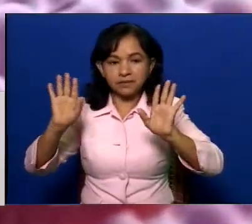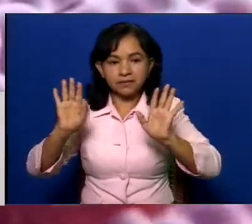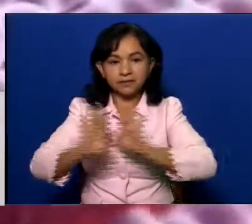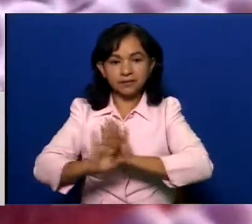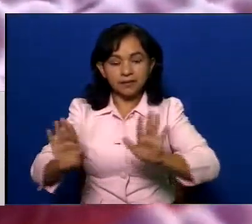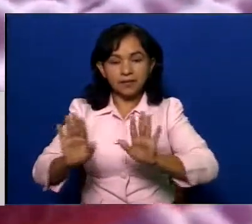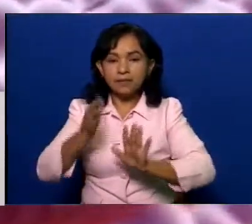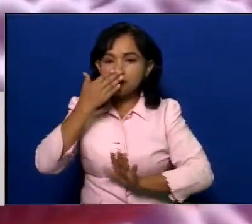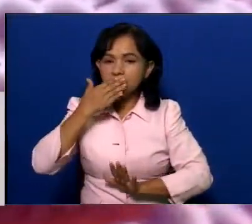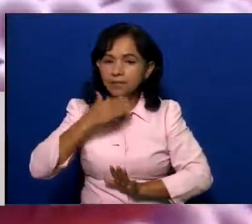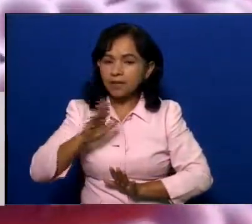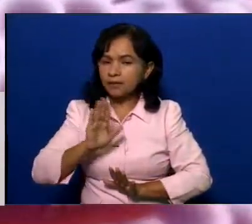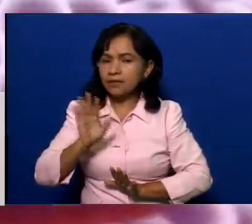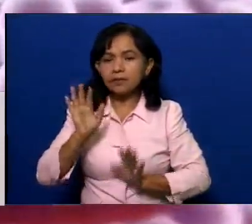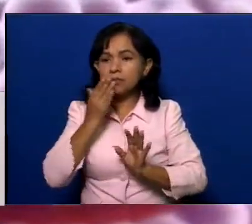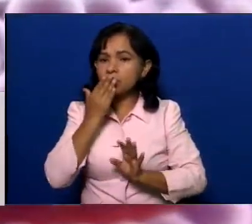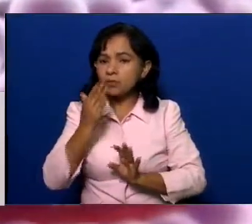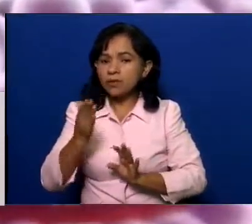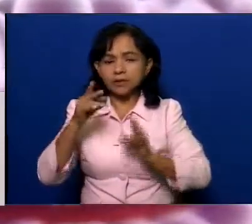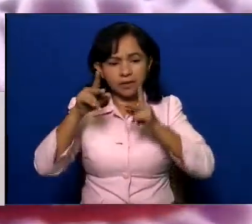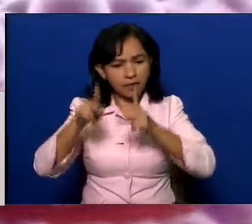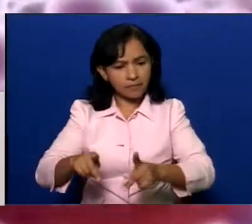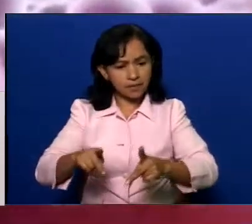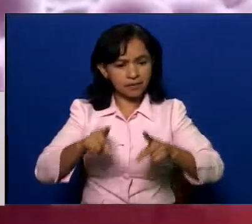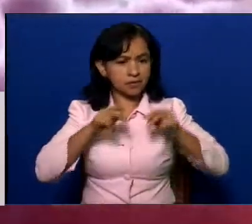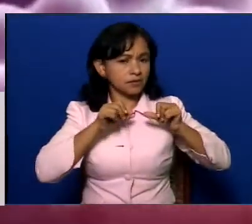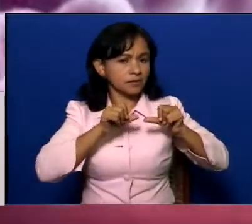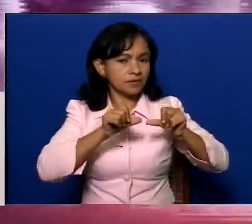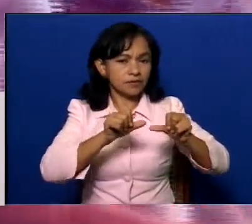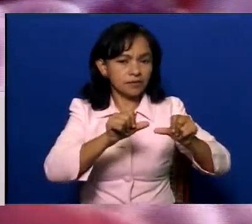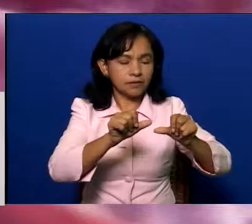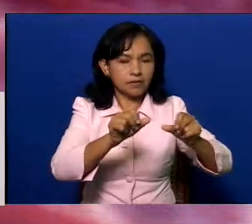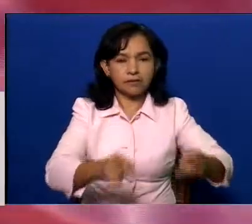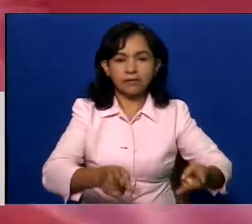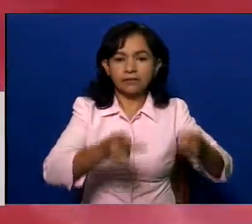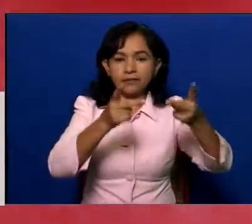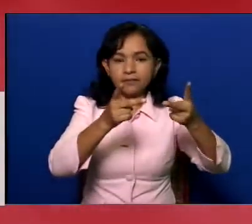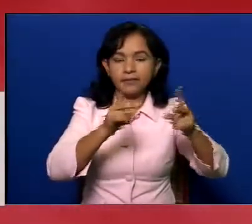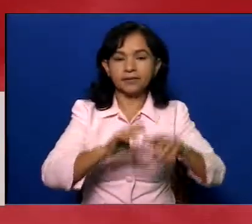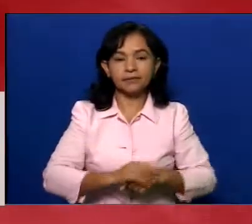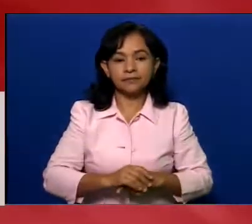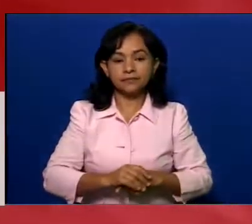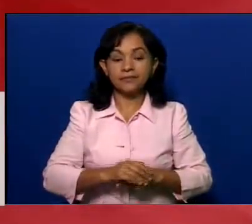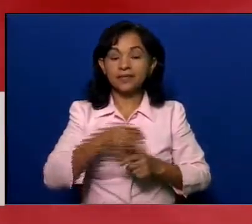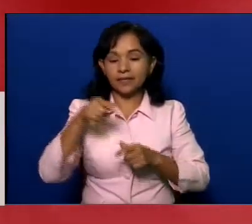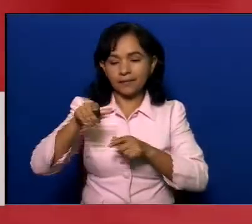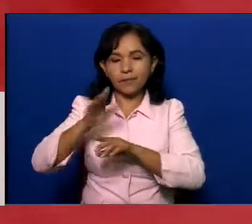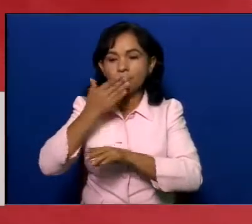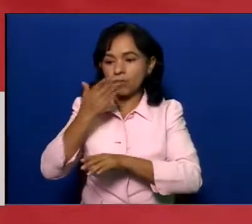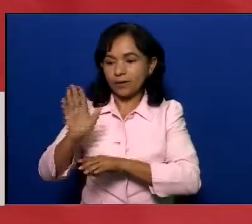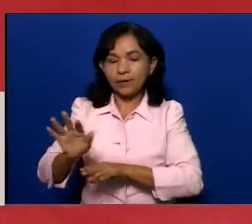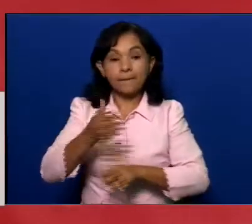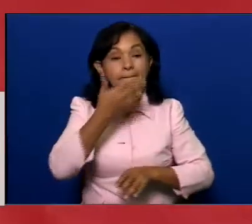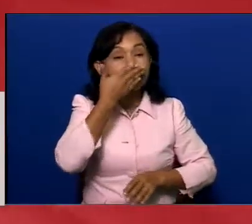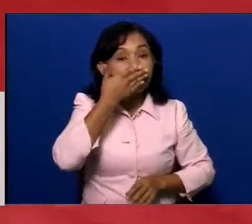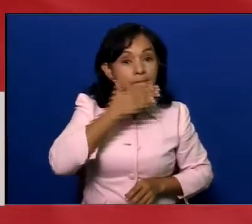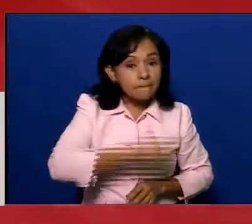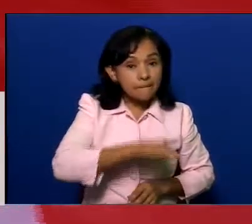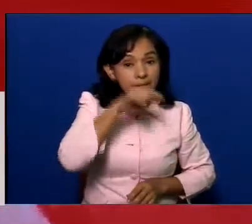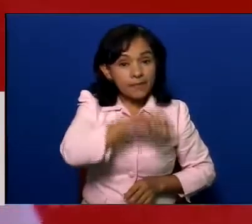es maligna, pues ya la persona vuelve, como diríamos, a la normalidad. Pero los malignos a veces ellos